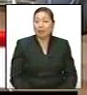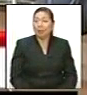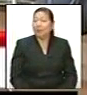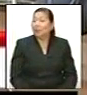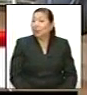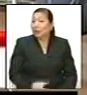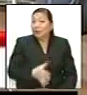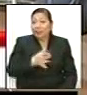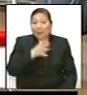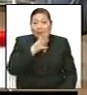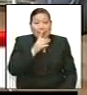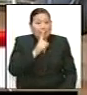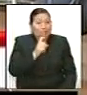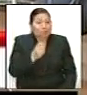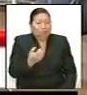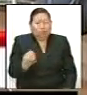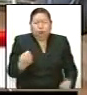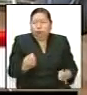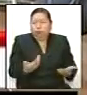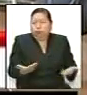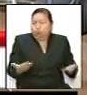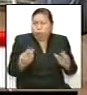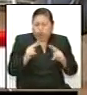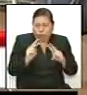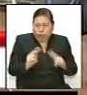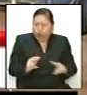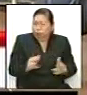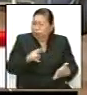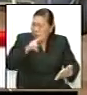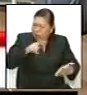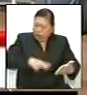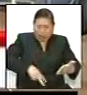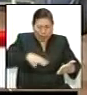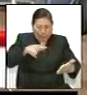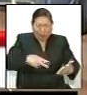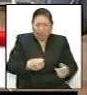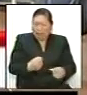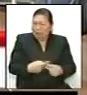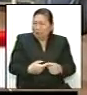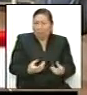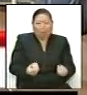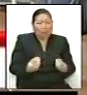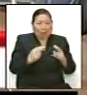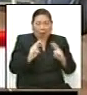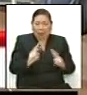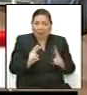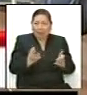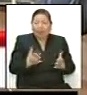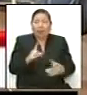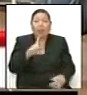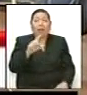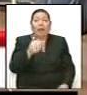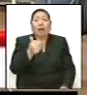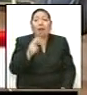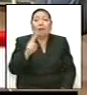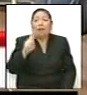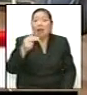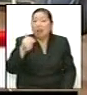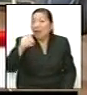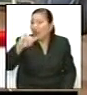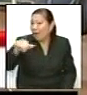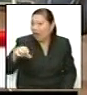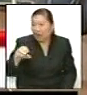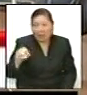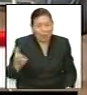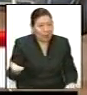qué tanto se puede consultar con Proinversión cuando hemos visto, soy testigo de excepción, porque hemos visto en el caso de Lava Jato, que lo único que sirvió era